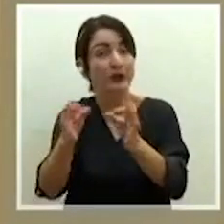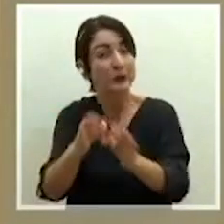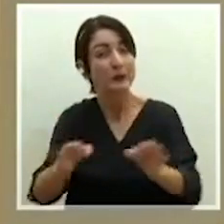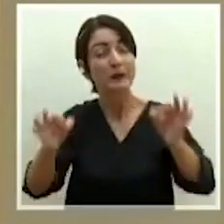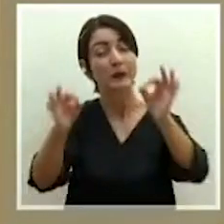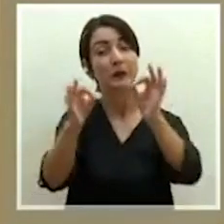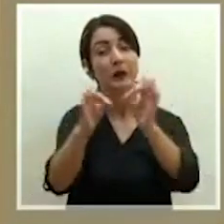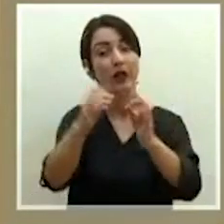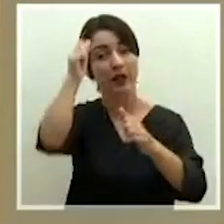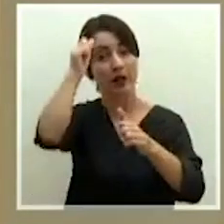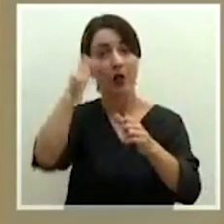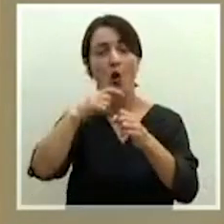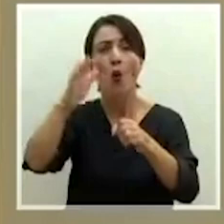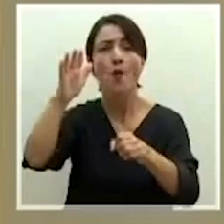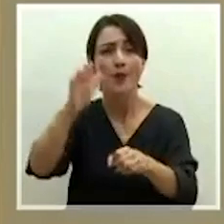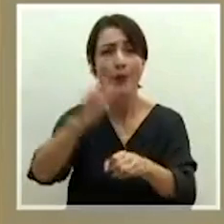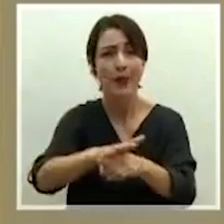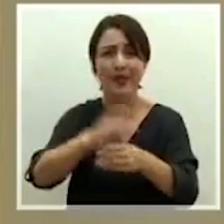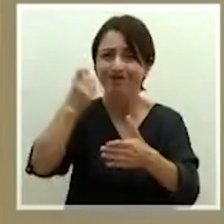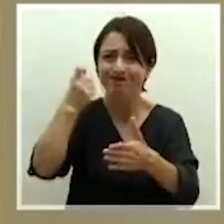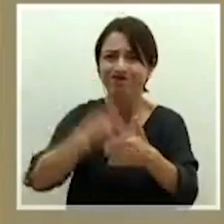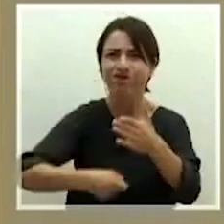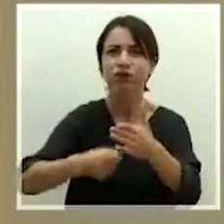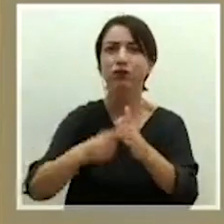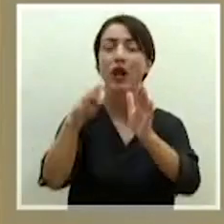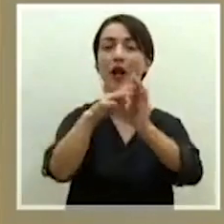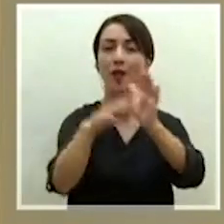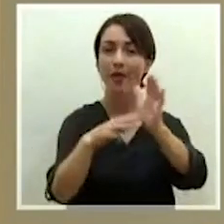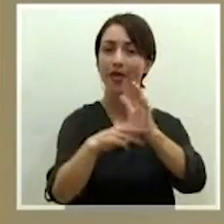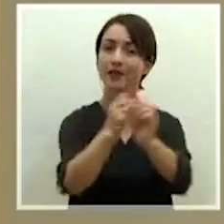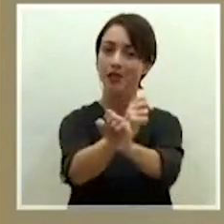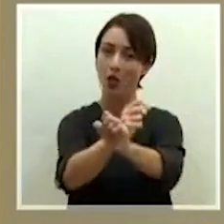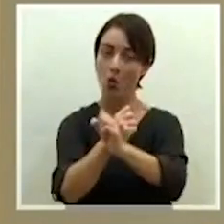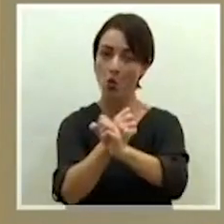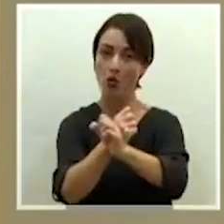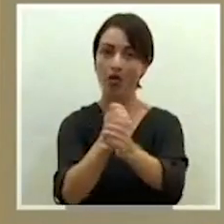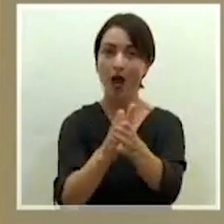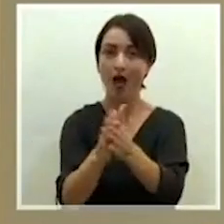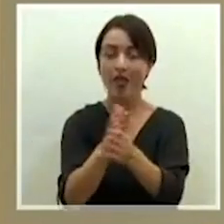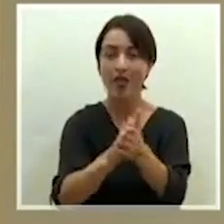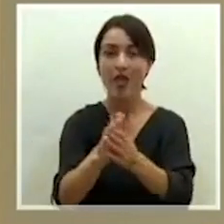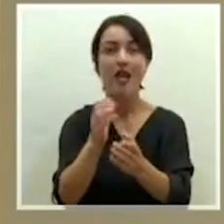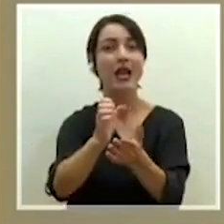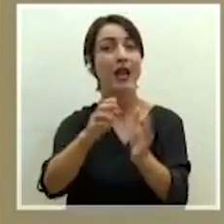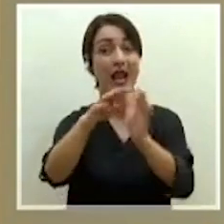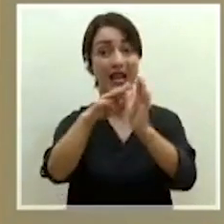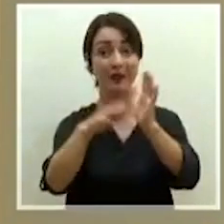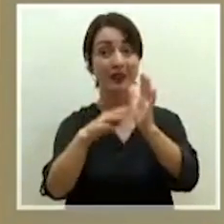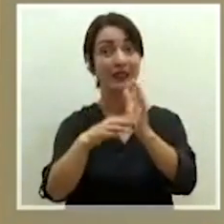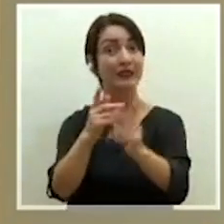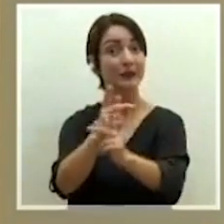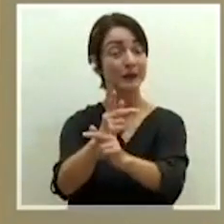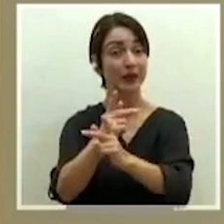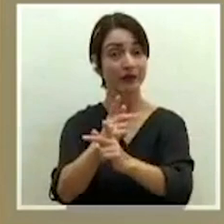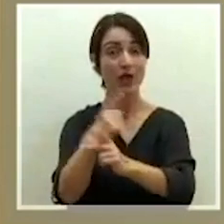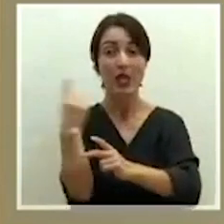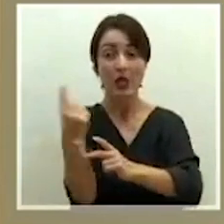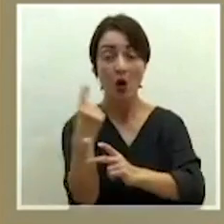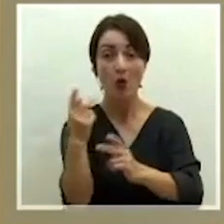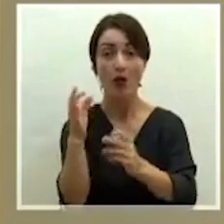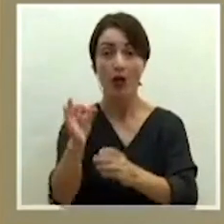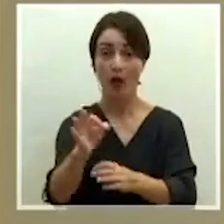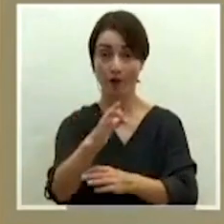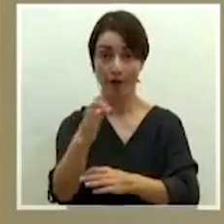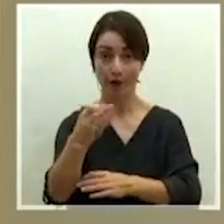es a cumplir estrictamente las medidas de seguridad e higiene, las medidas de prevención, porque es la única forma que